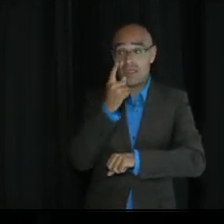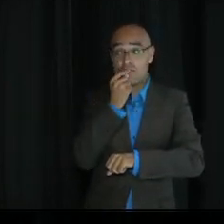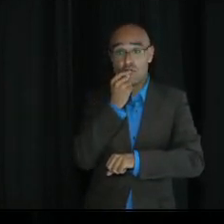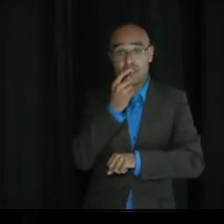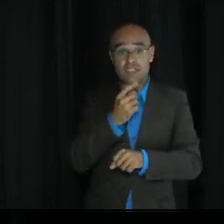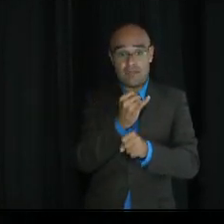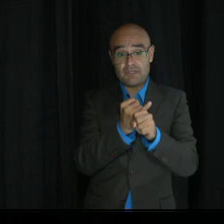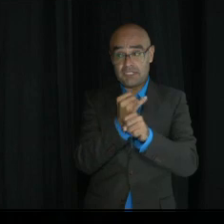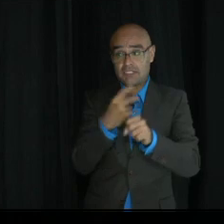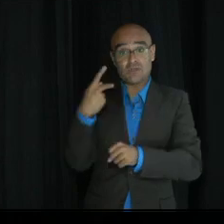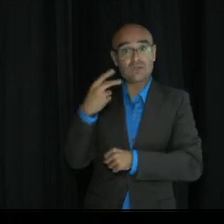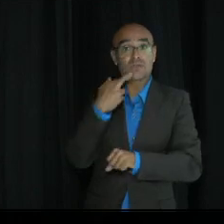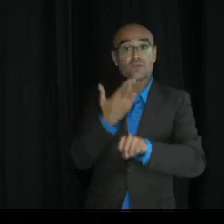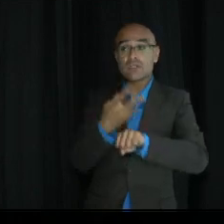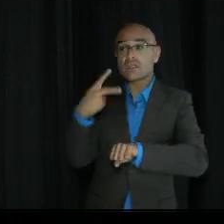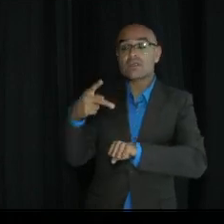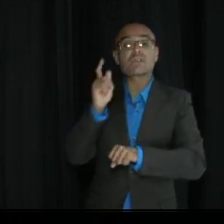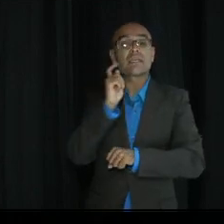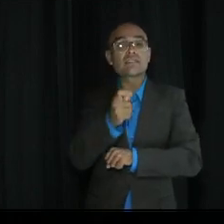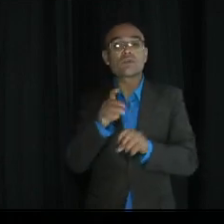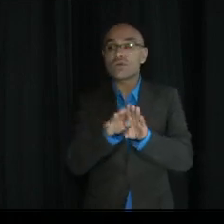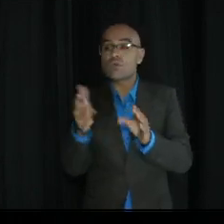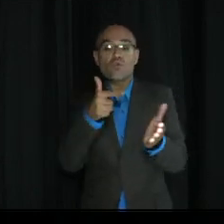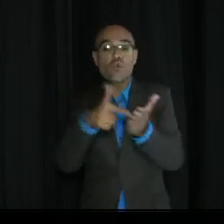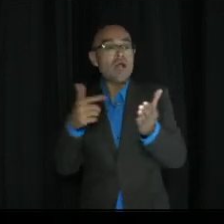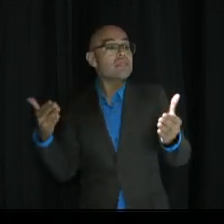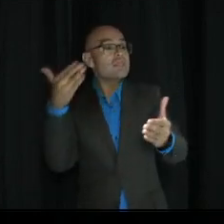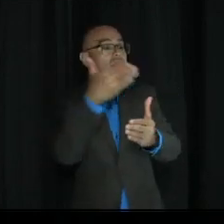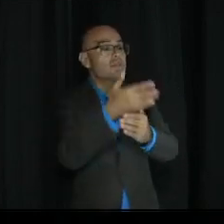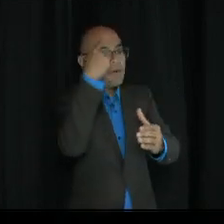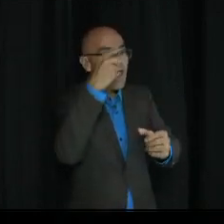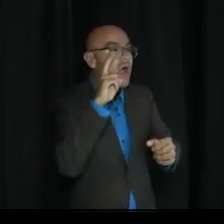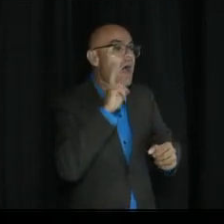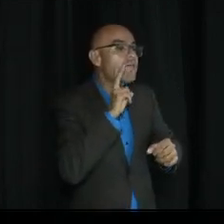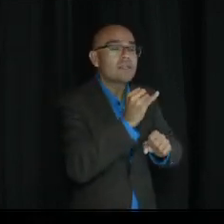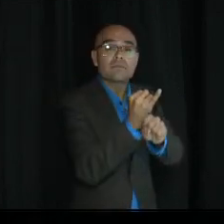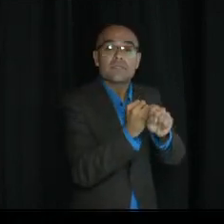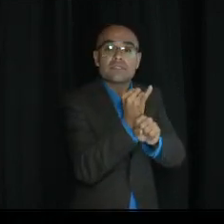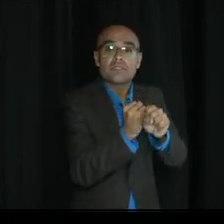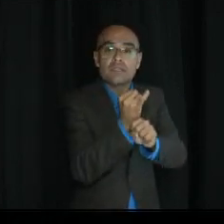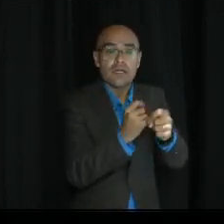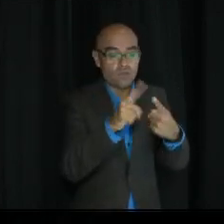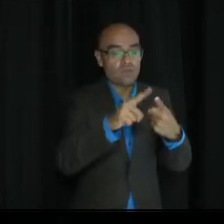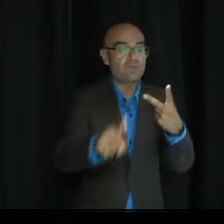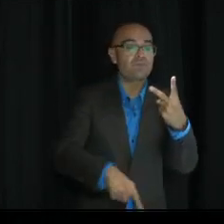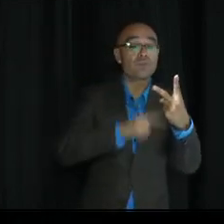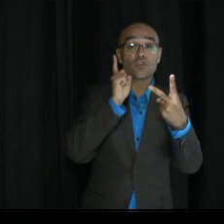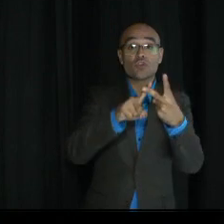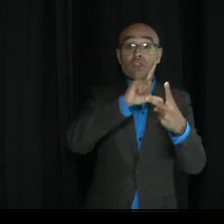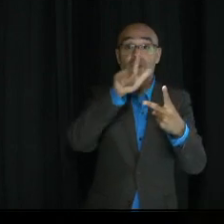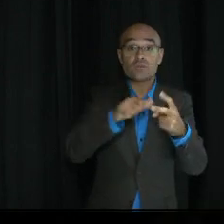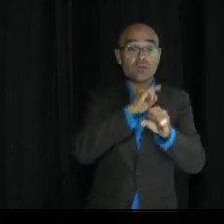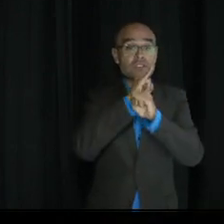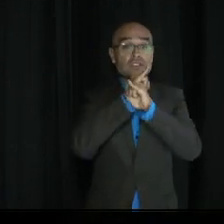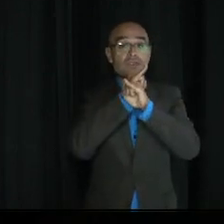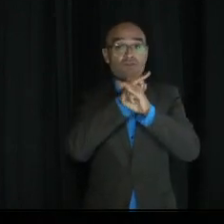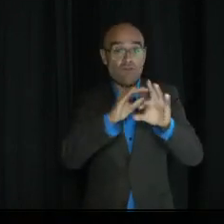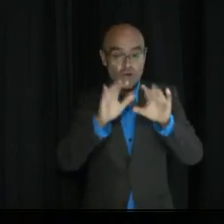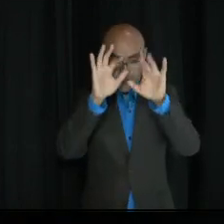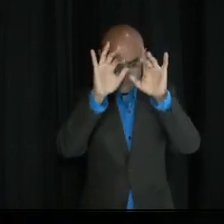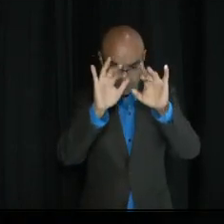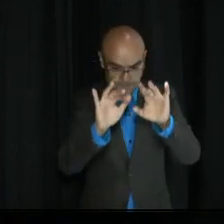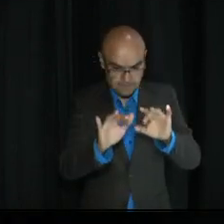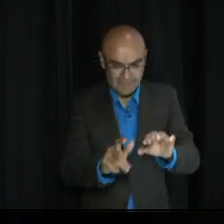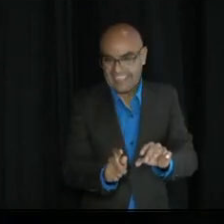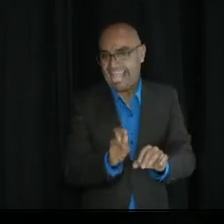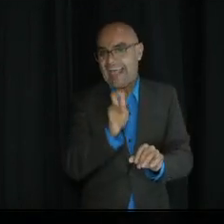en el lugar del hecho con una doble finalidad. La primera, realizar un informe en términos generales de qué es lo